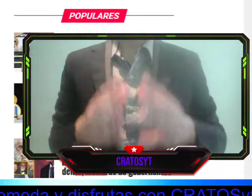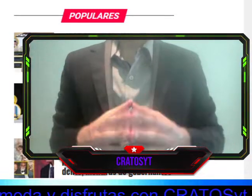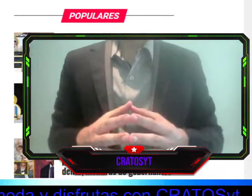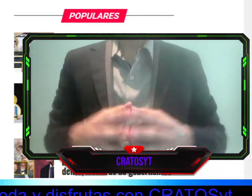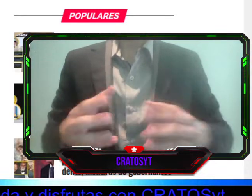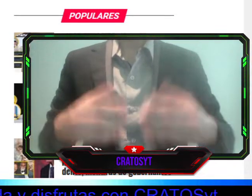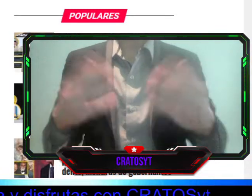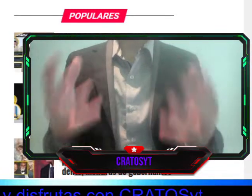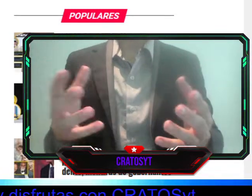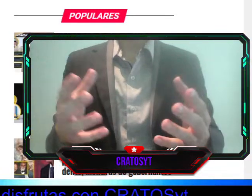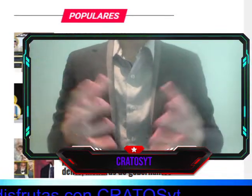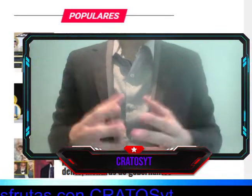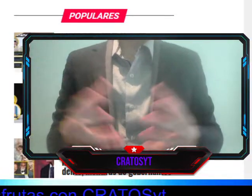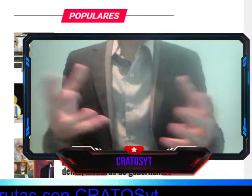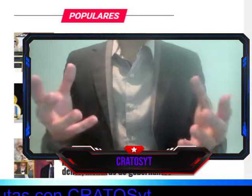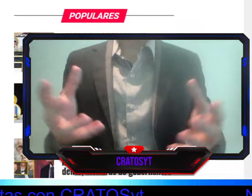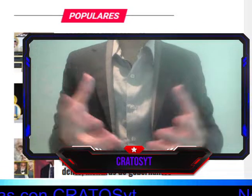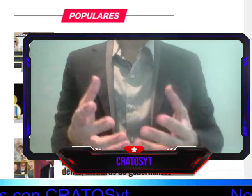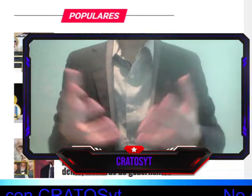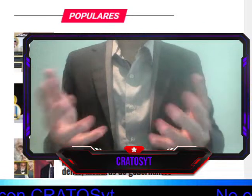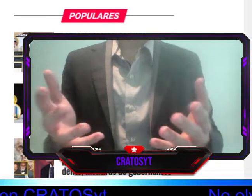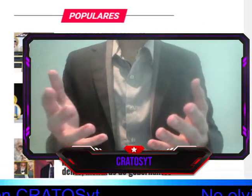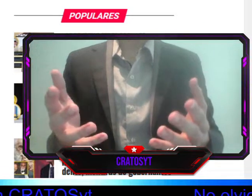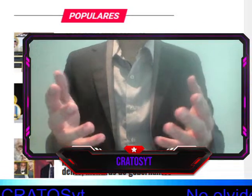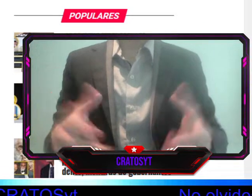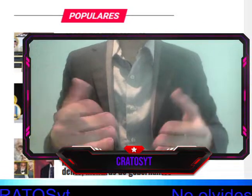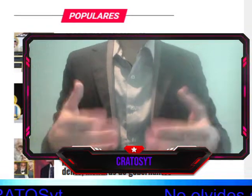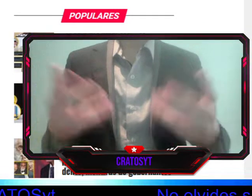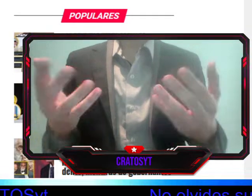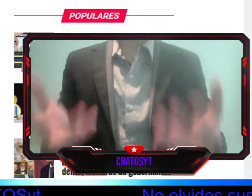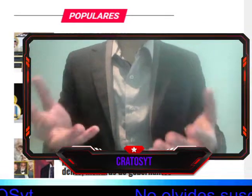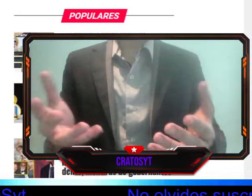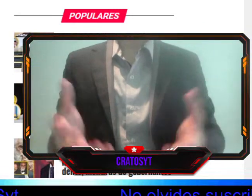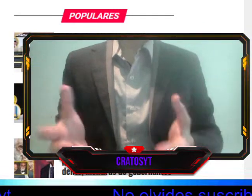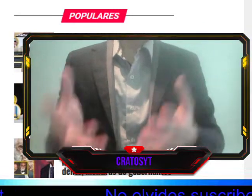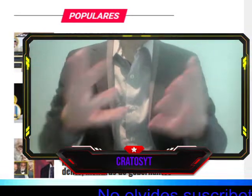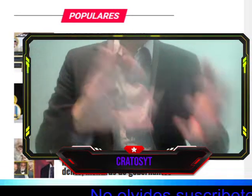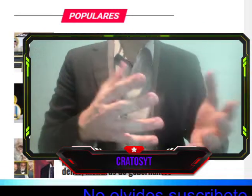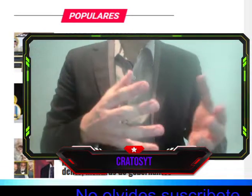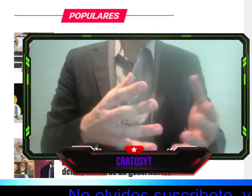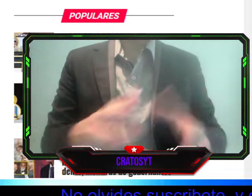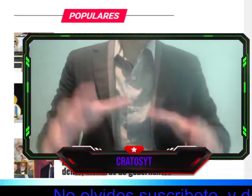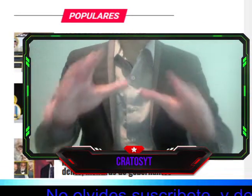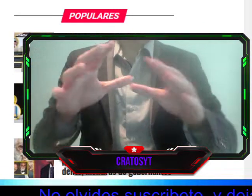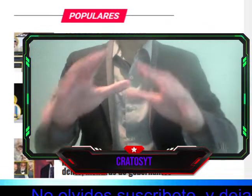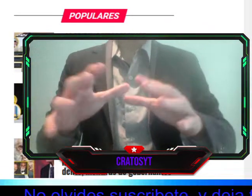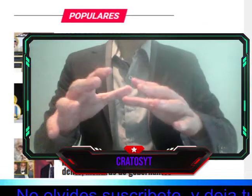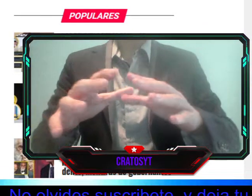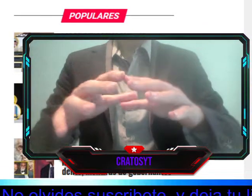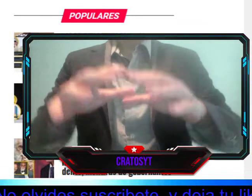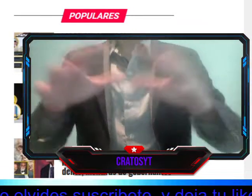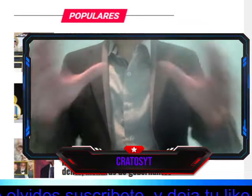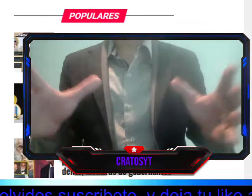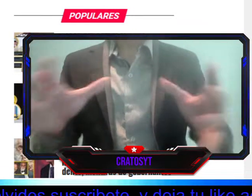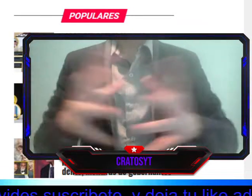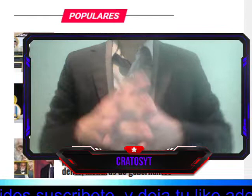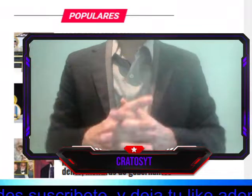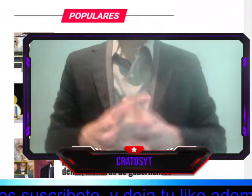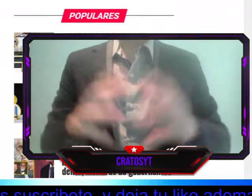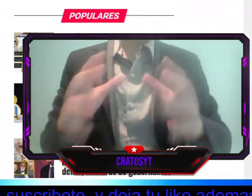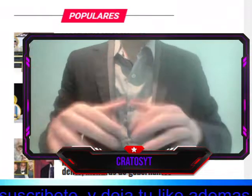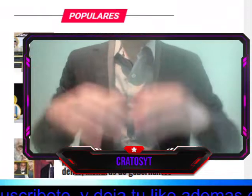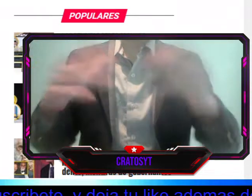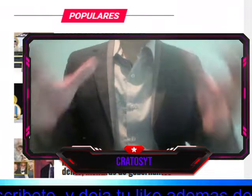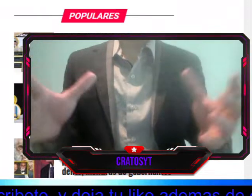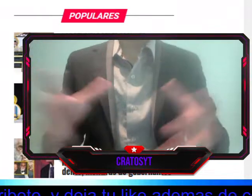gobierno perredista que se enfoca en simplemente utilizar a los medios de comunicación que controla para atacar a uno de los lados y favorecer a uno de los otros,